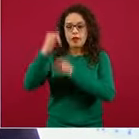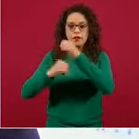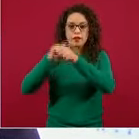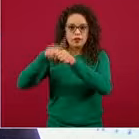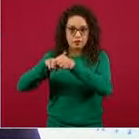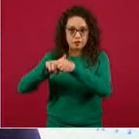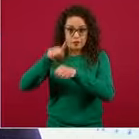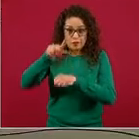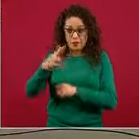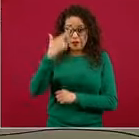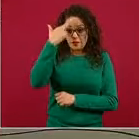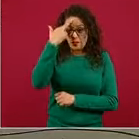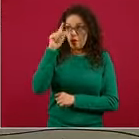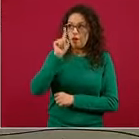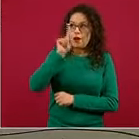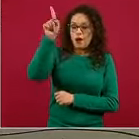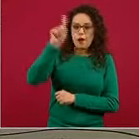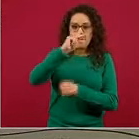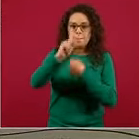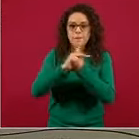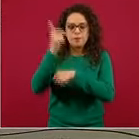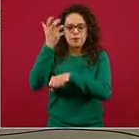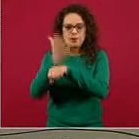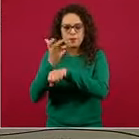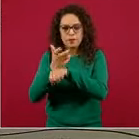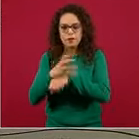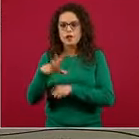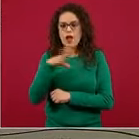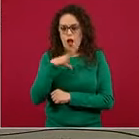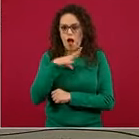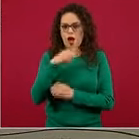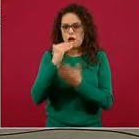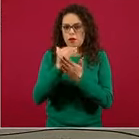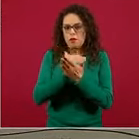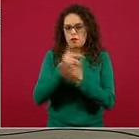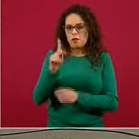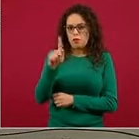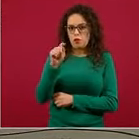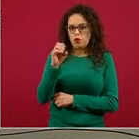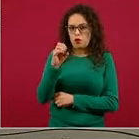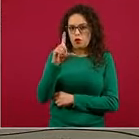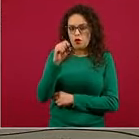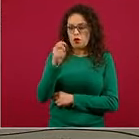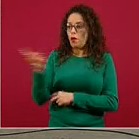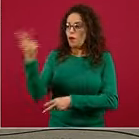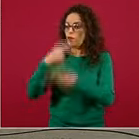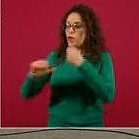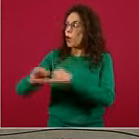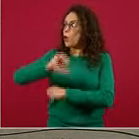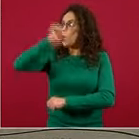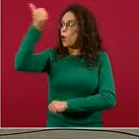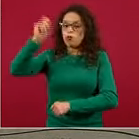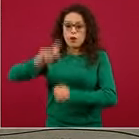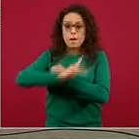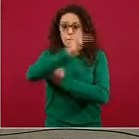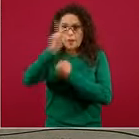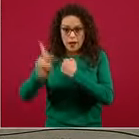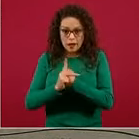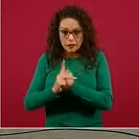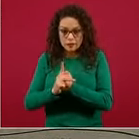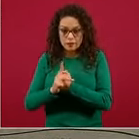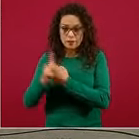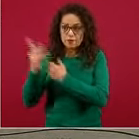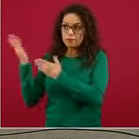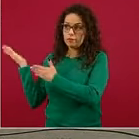Recordemos que Estados Unidos sí tenían protocolos en donde si una persona venía del exterior, y prácticamente de la gran mayoría de los países, dado que